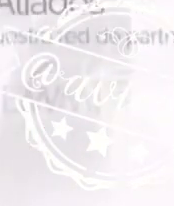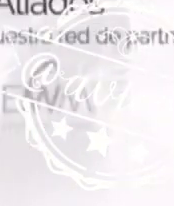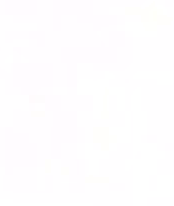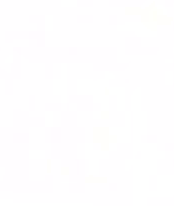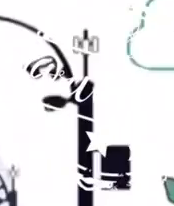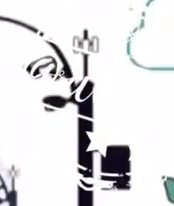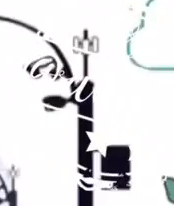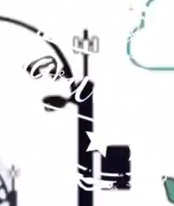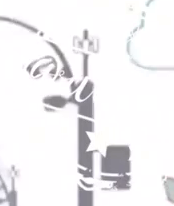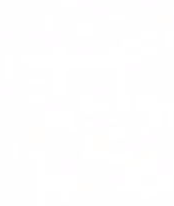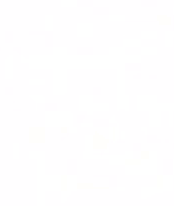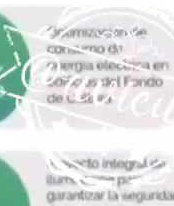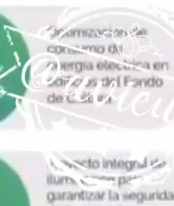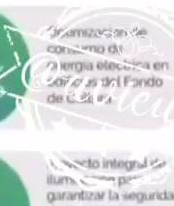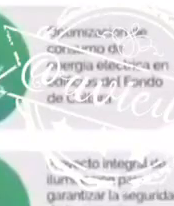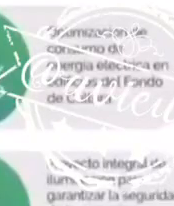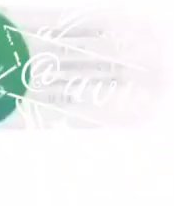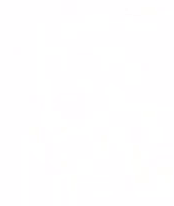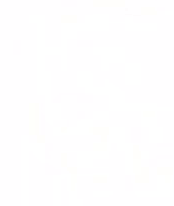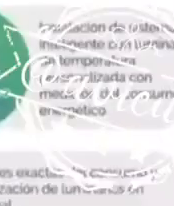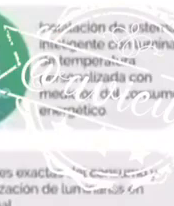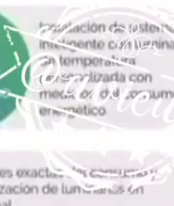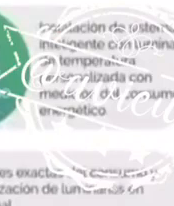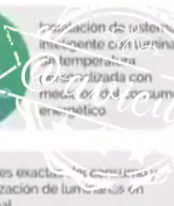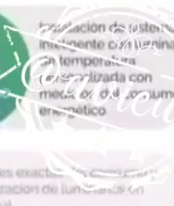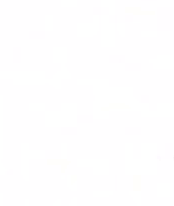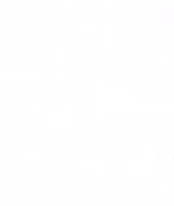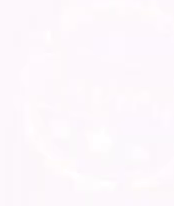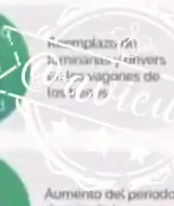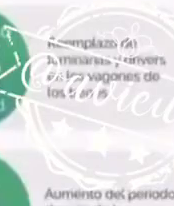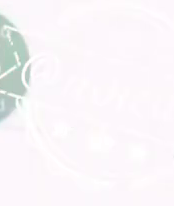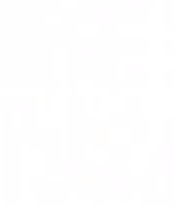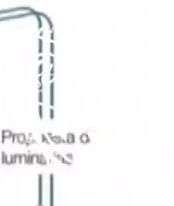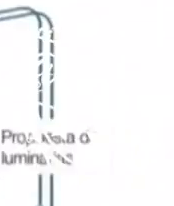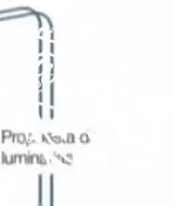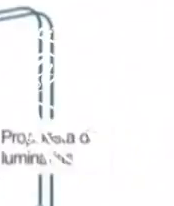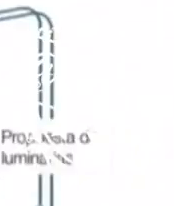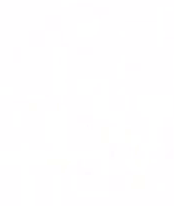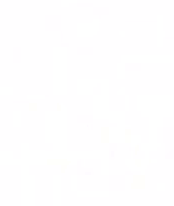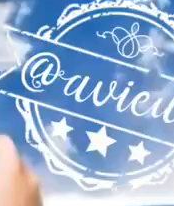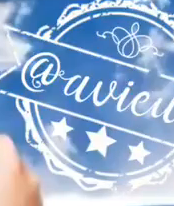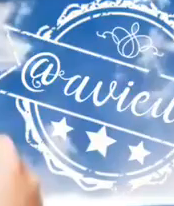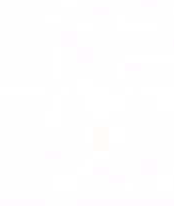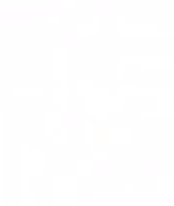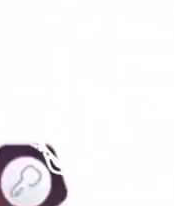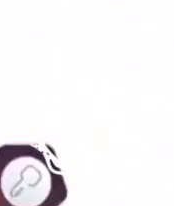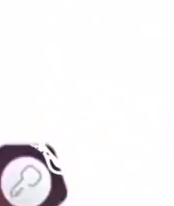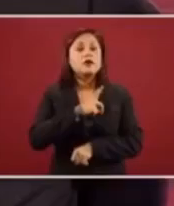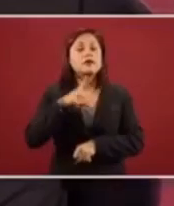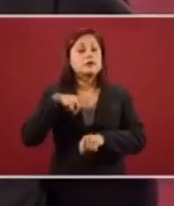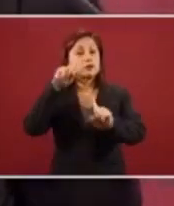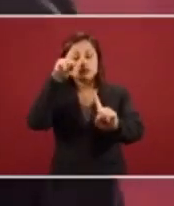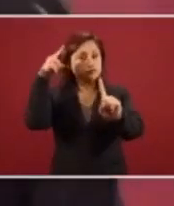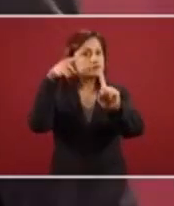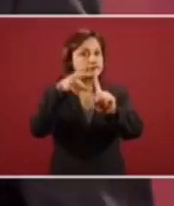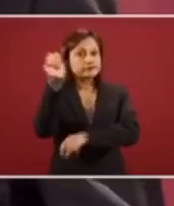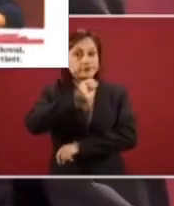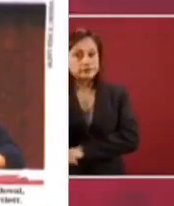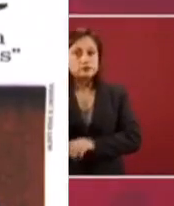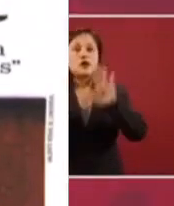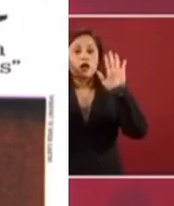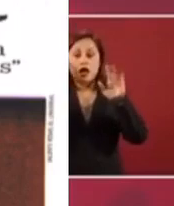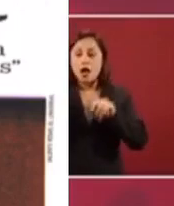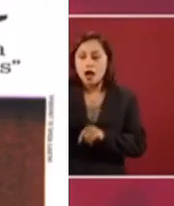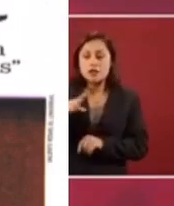fuera poco, HAL Consultoría Especializada fue constituida cuando Manuel Bartlett era senador y secretario de la Comisión de Energía de la Cámara Alta. Si hay una denuncia